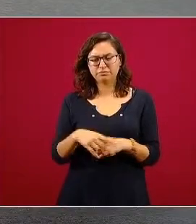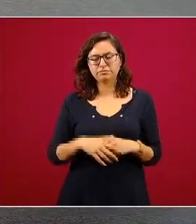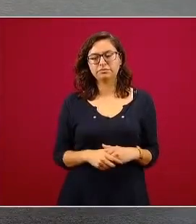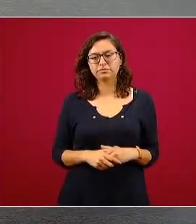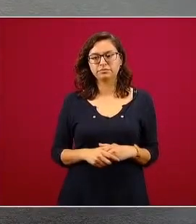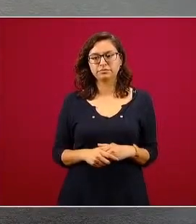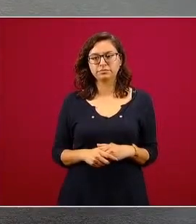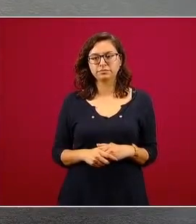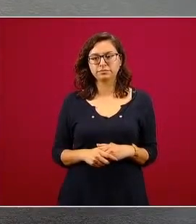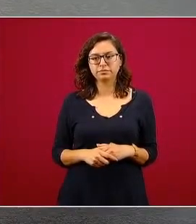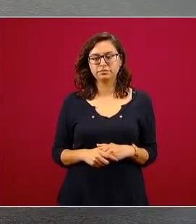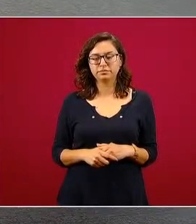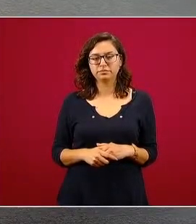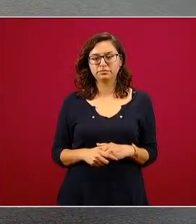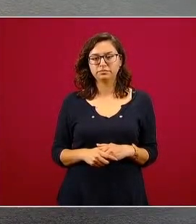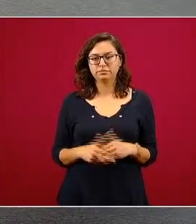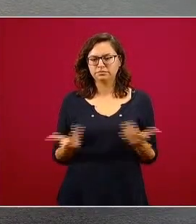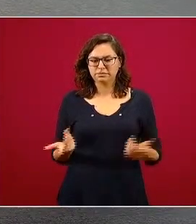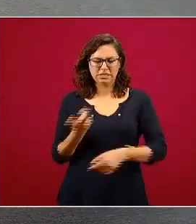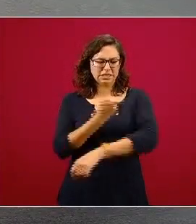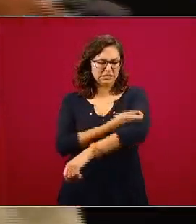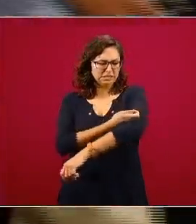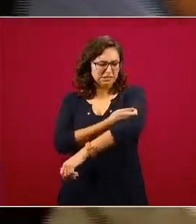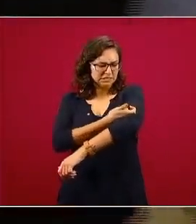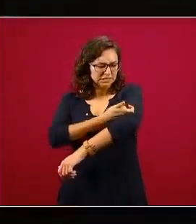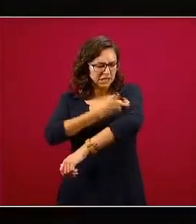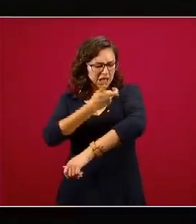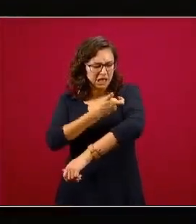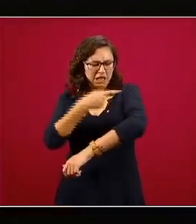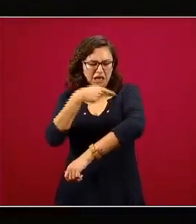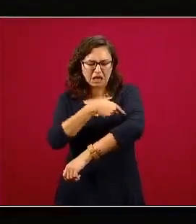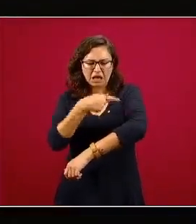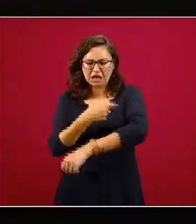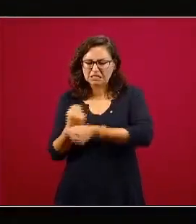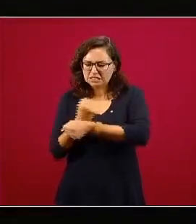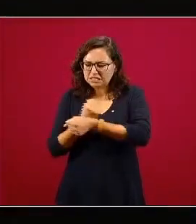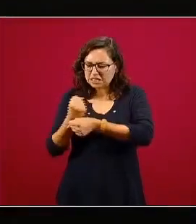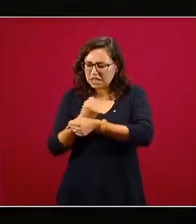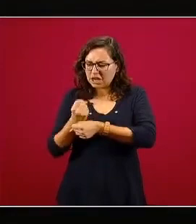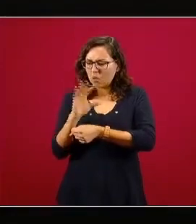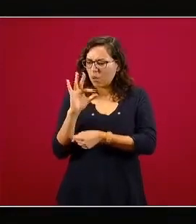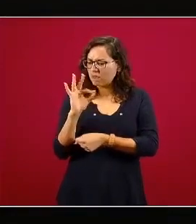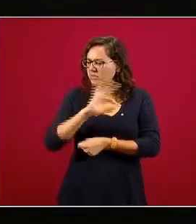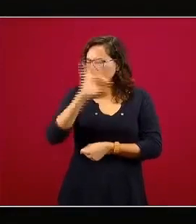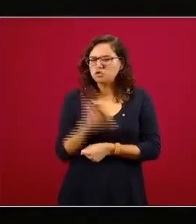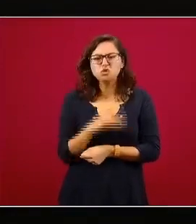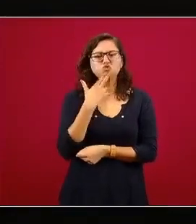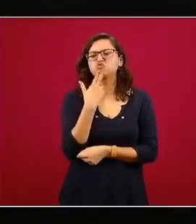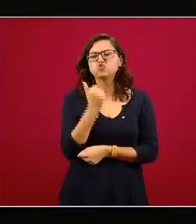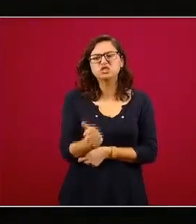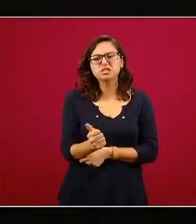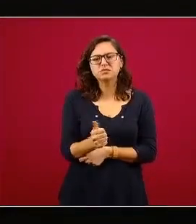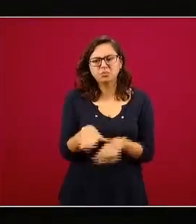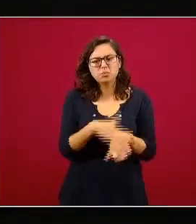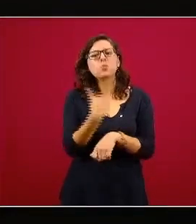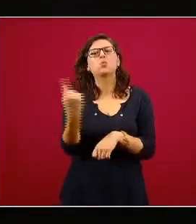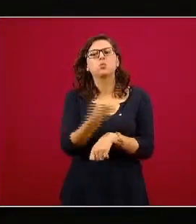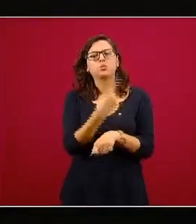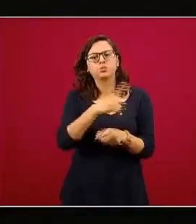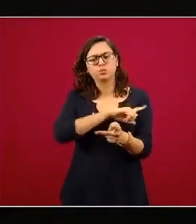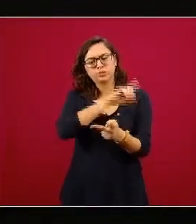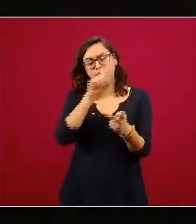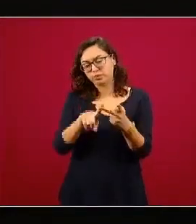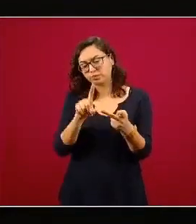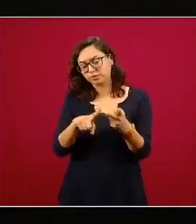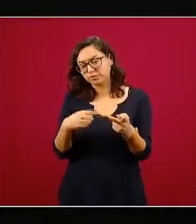debe que el 40% del plasma convaleciente no sirva para neutralizar el virus. Y mi segunda pregunta para usted, doctora